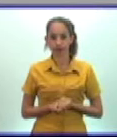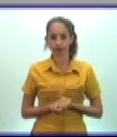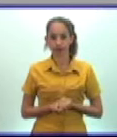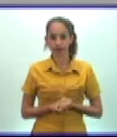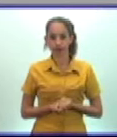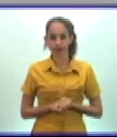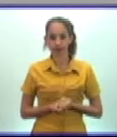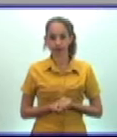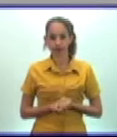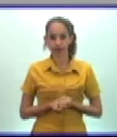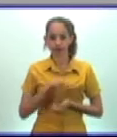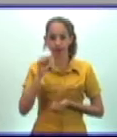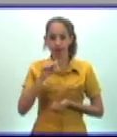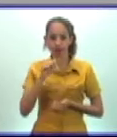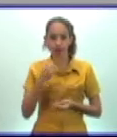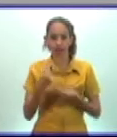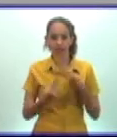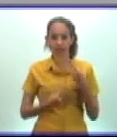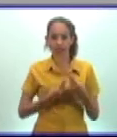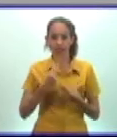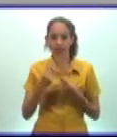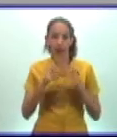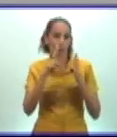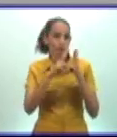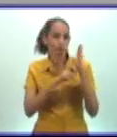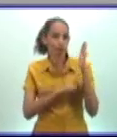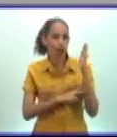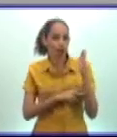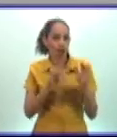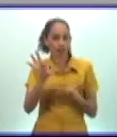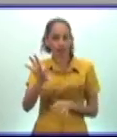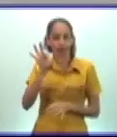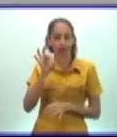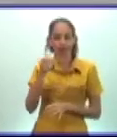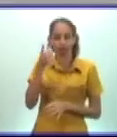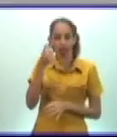Vamos a determinar ahora el valor de A.